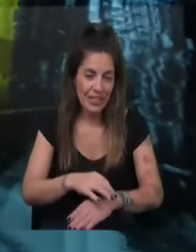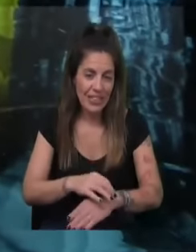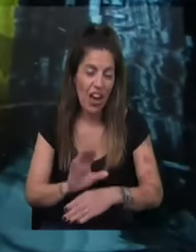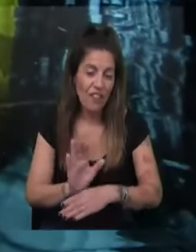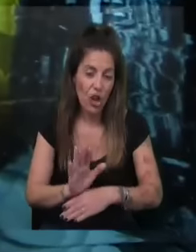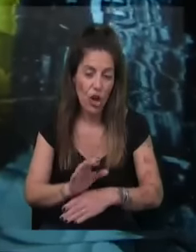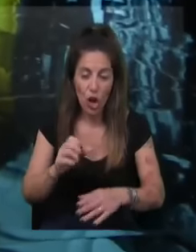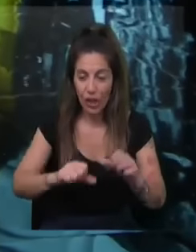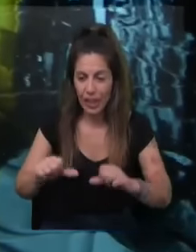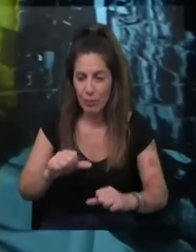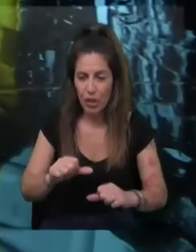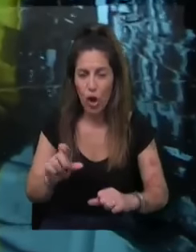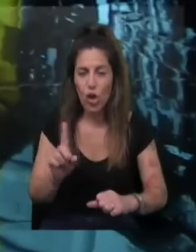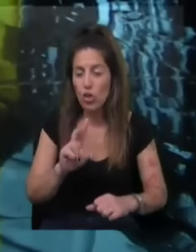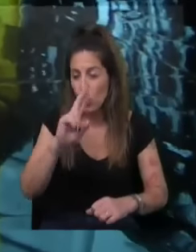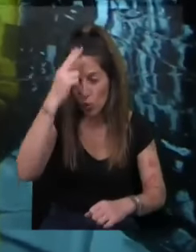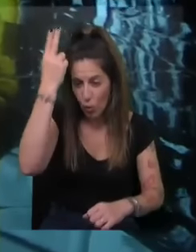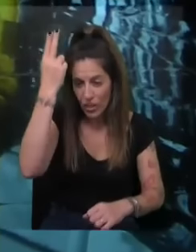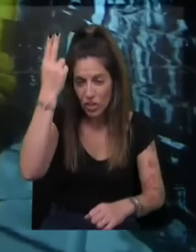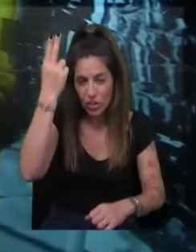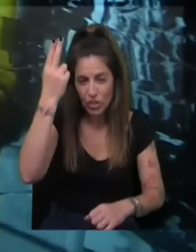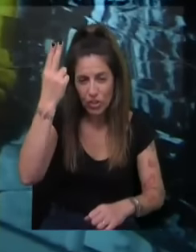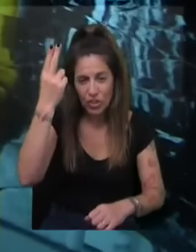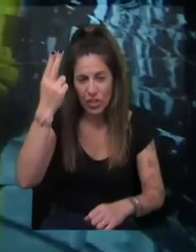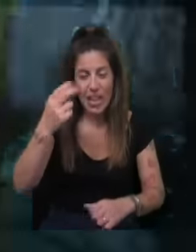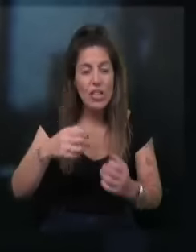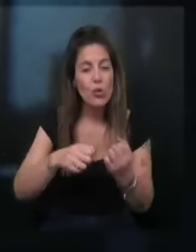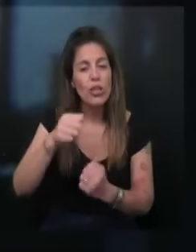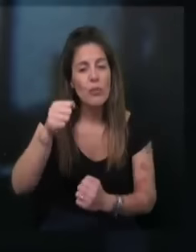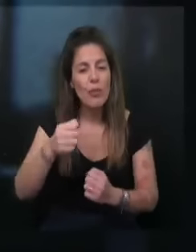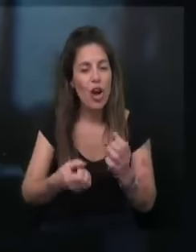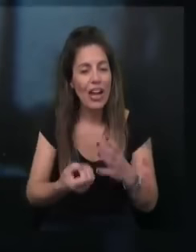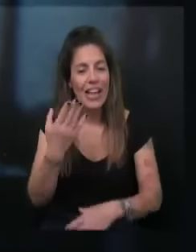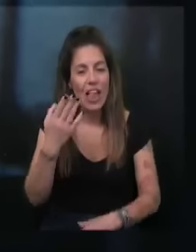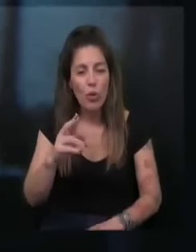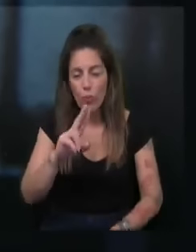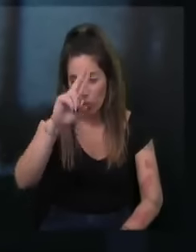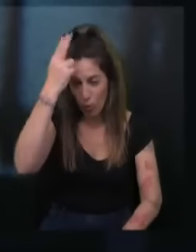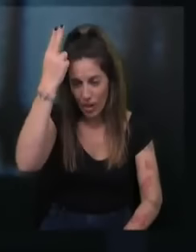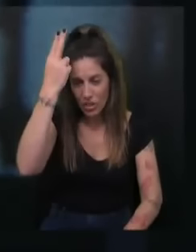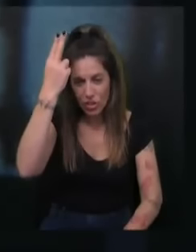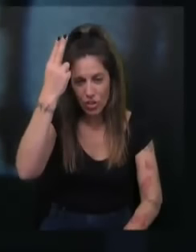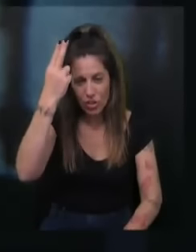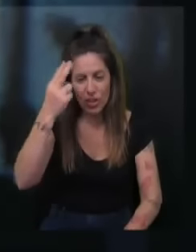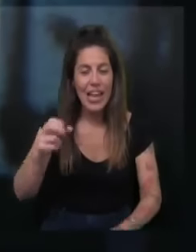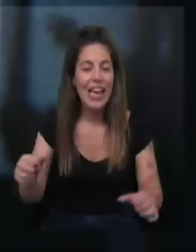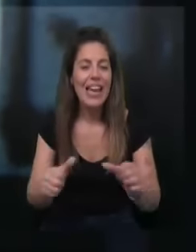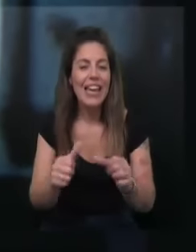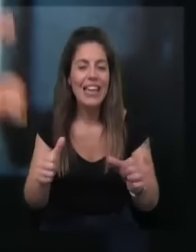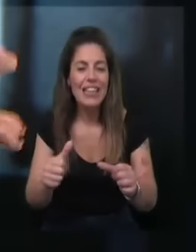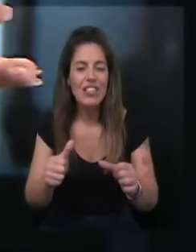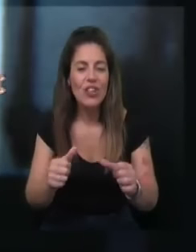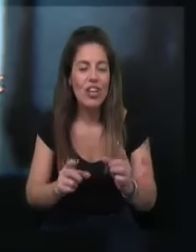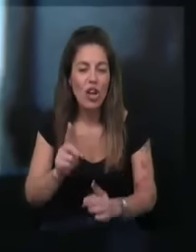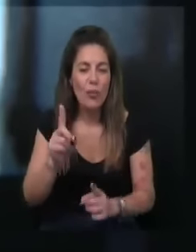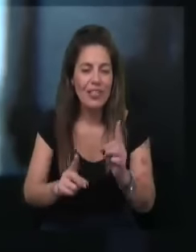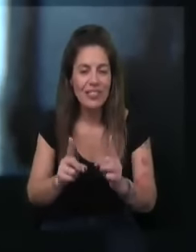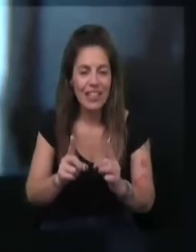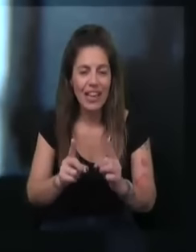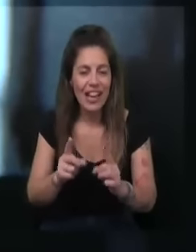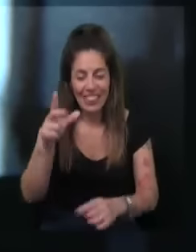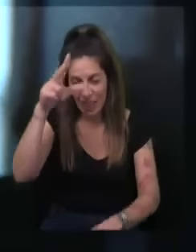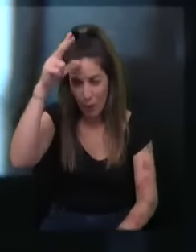químicos no son uruguayos y es un diplomado creado por uruguayos e implementado hasta la unidad nacional